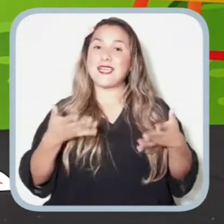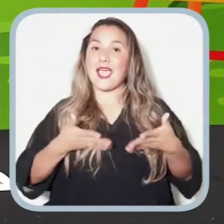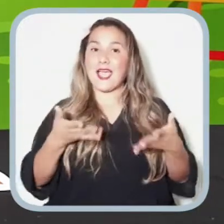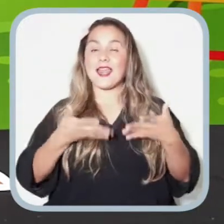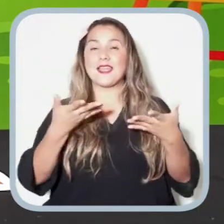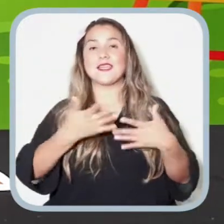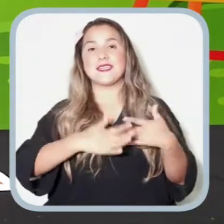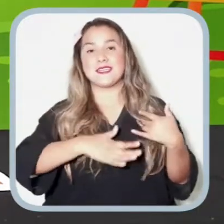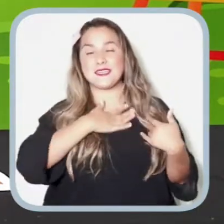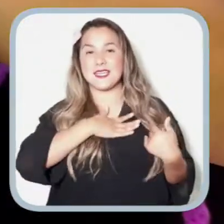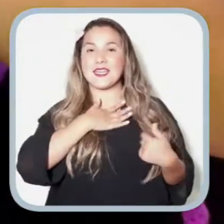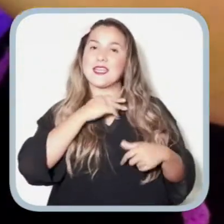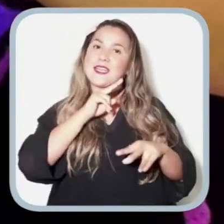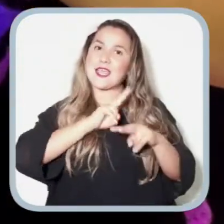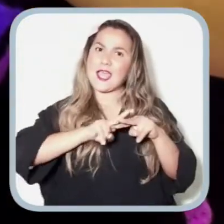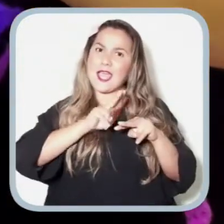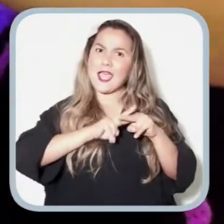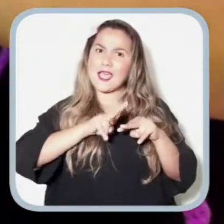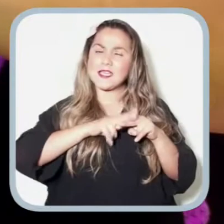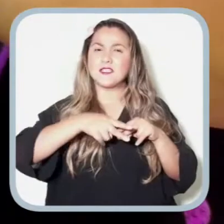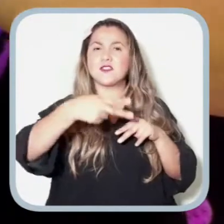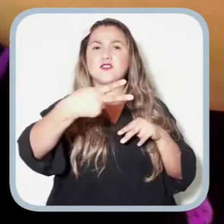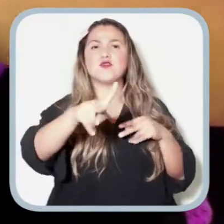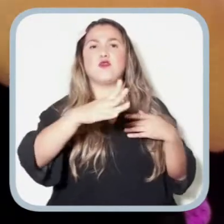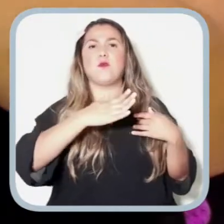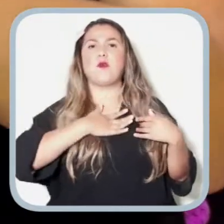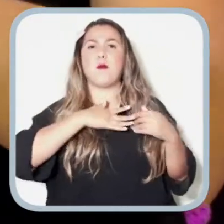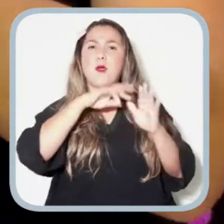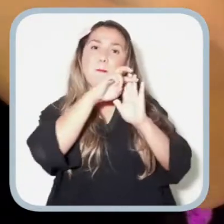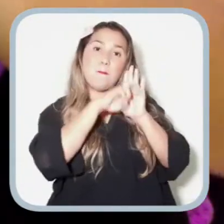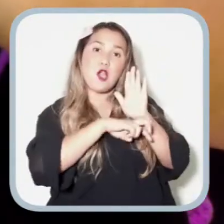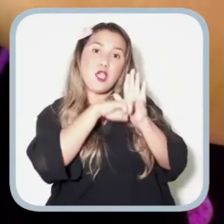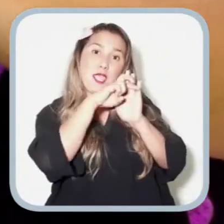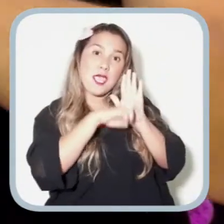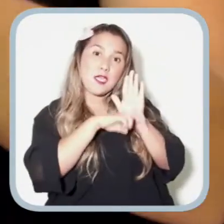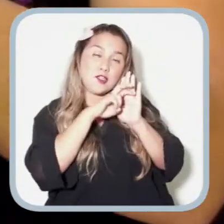hacer sus propios proyectos